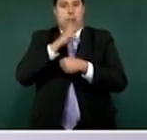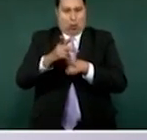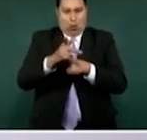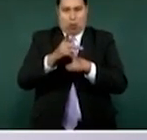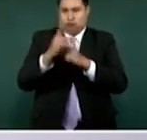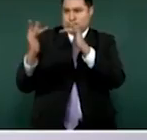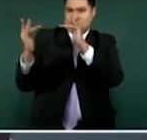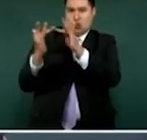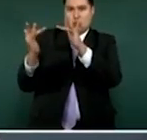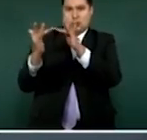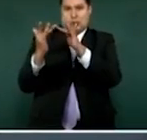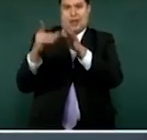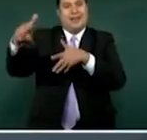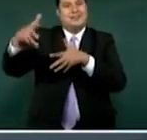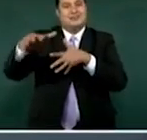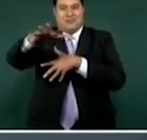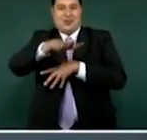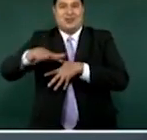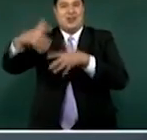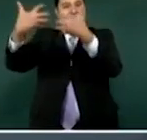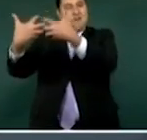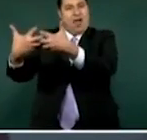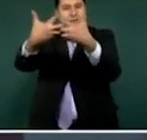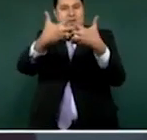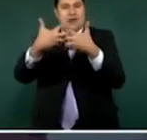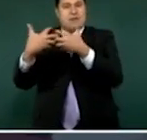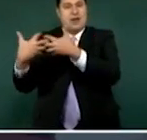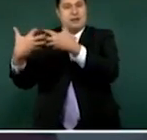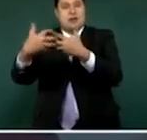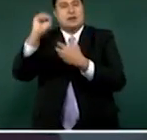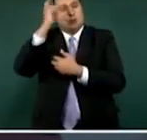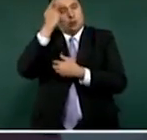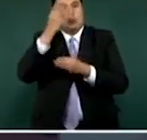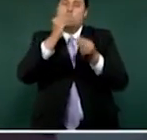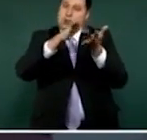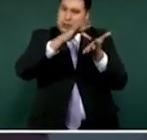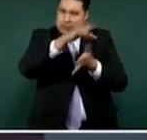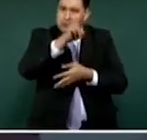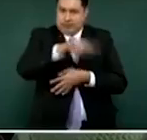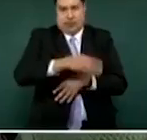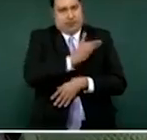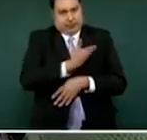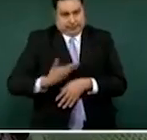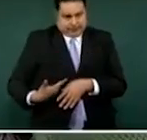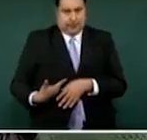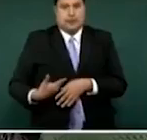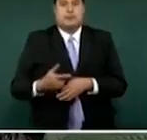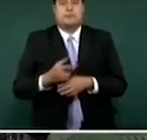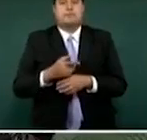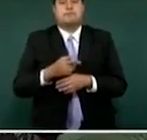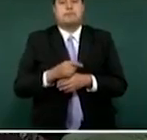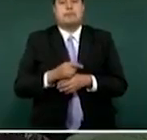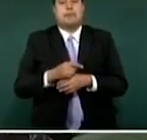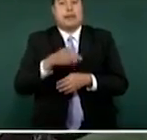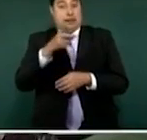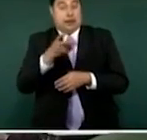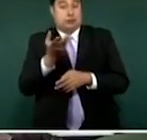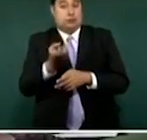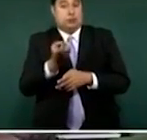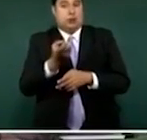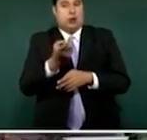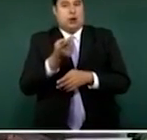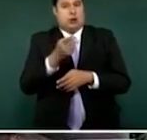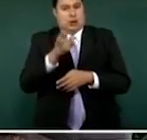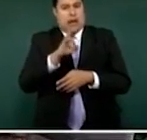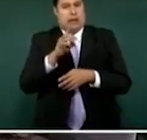conectividad con la zona industrial del San Luis Potosí. También le agradezco, señor presidente, tendríamos entendido que este mismo